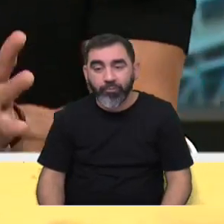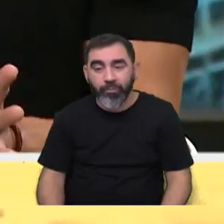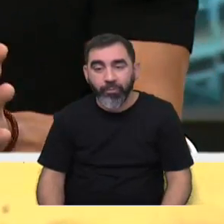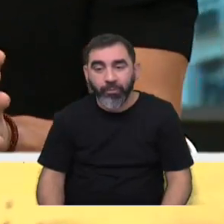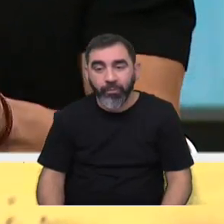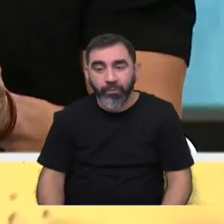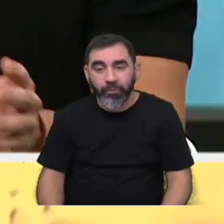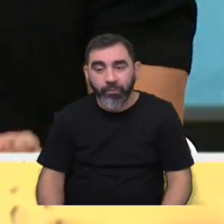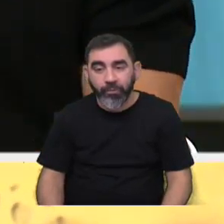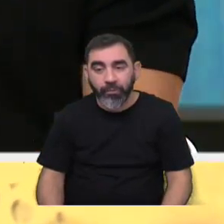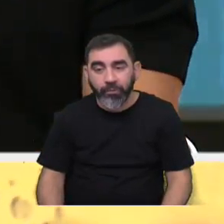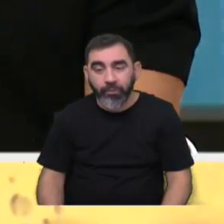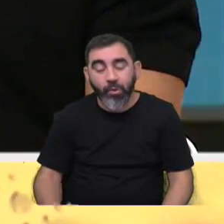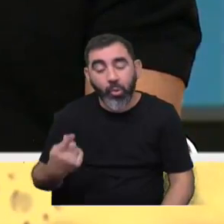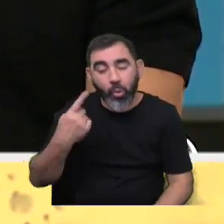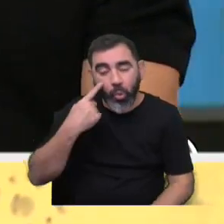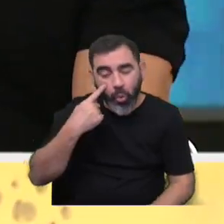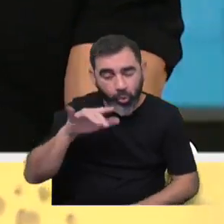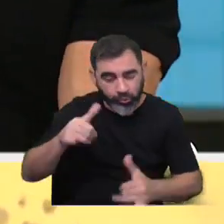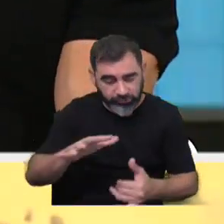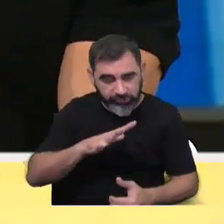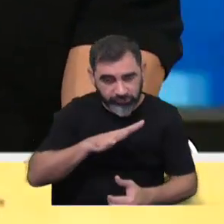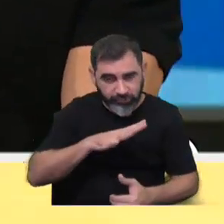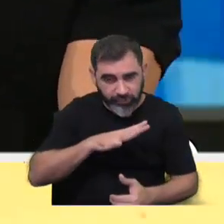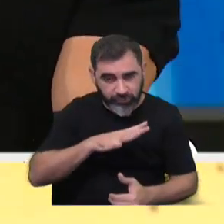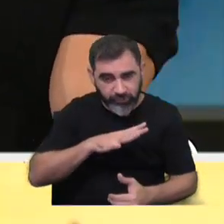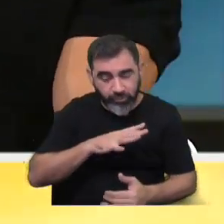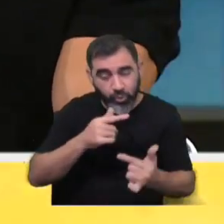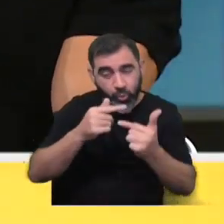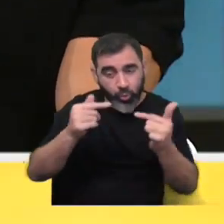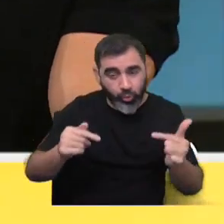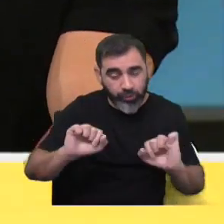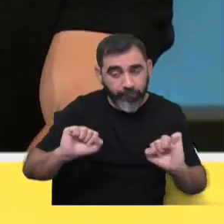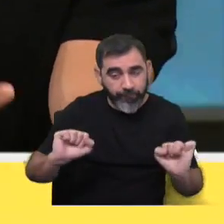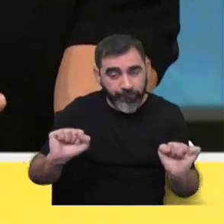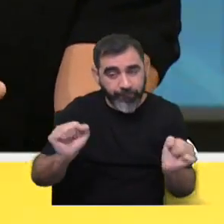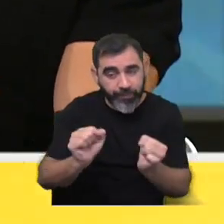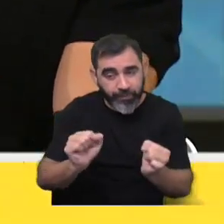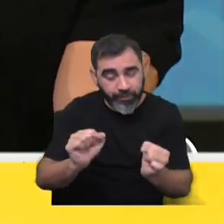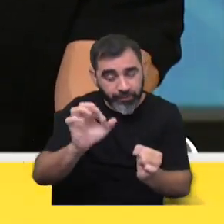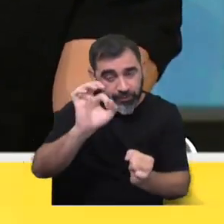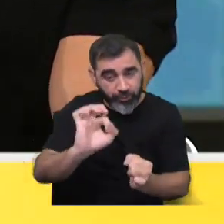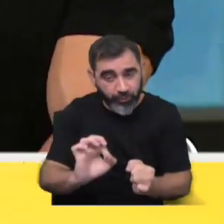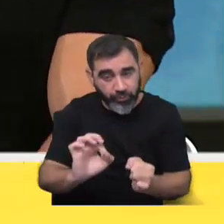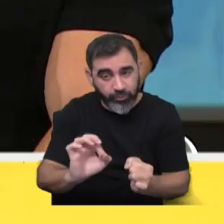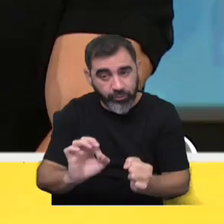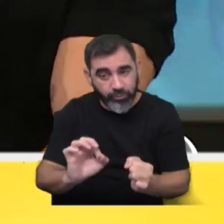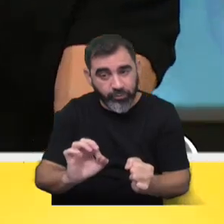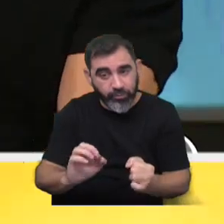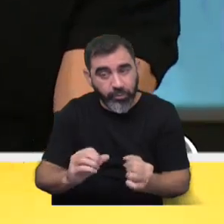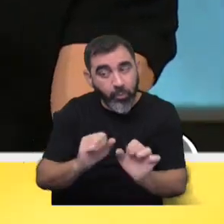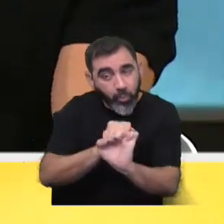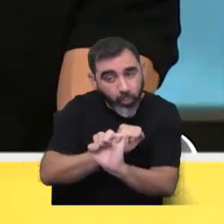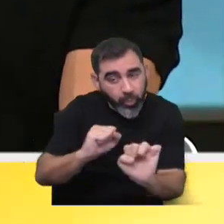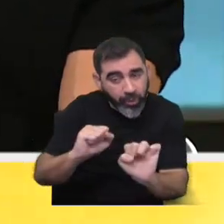bueno, partiendo un poco del conocimiento que hay, ¿no? de esos tipos de compuestos que se enfrían a muy bajitas temperaturas, a ver si podemos hacer